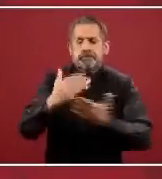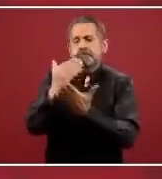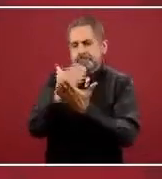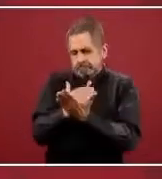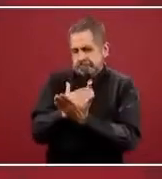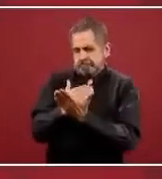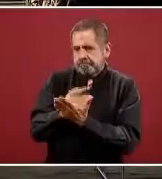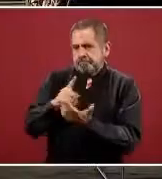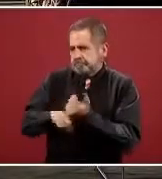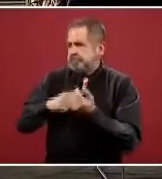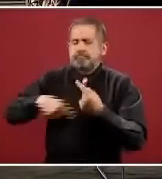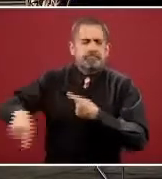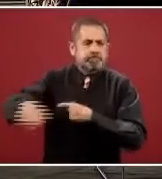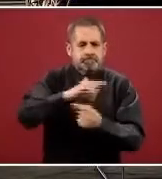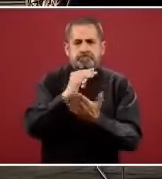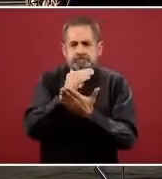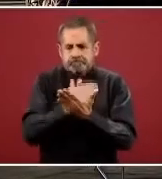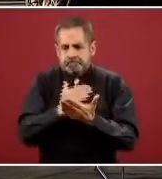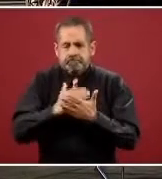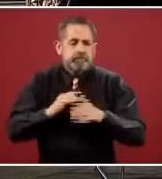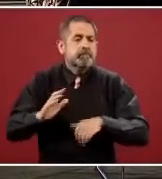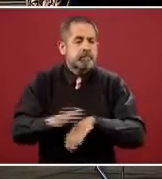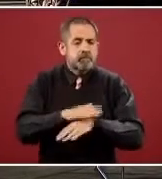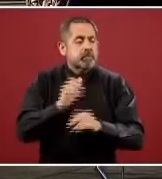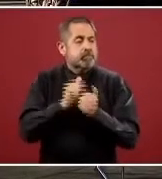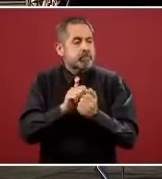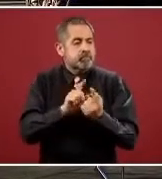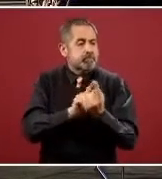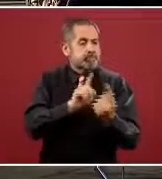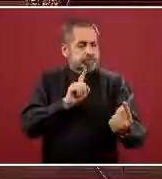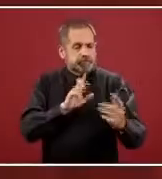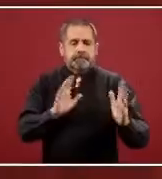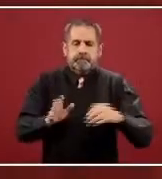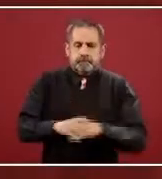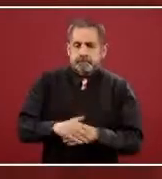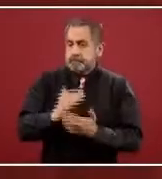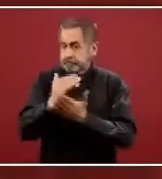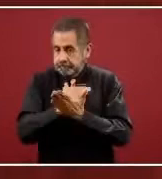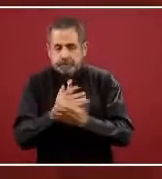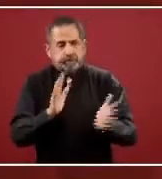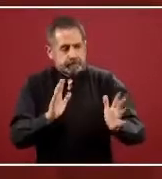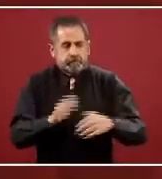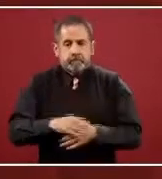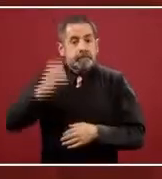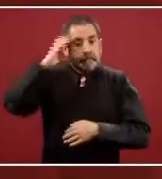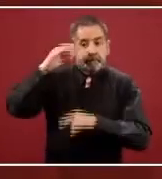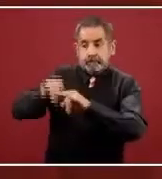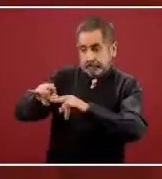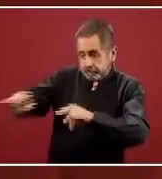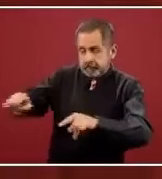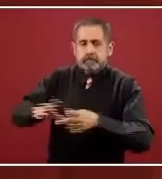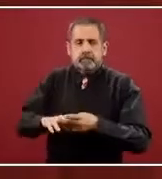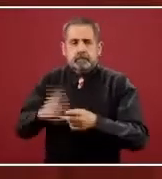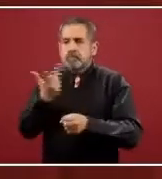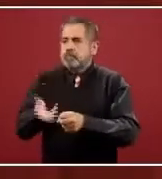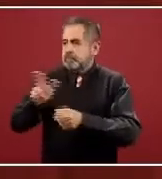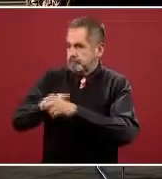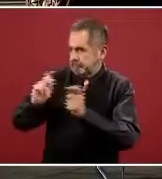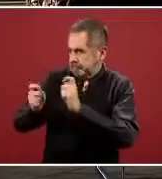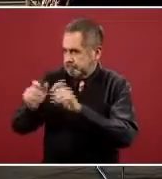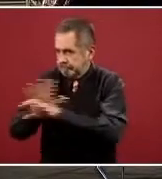de manera simultánea, porque consideramos que con las camas que tenemos y además los planes de reconversión será